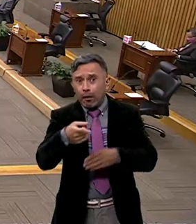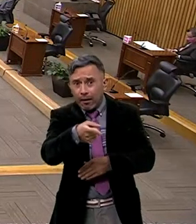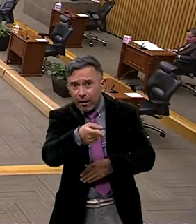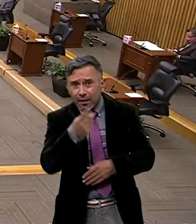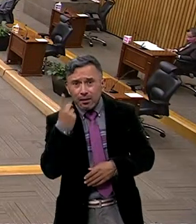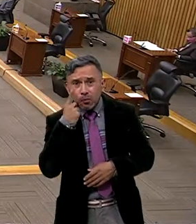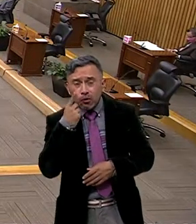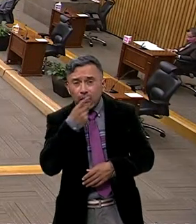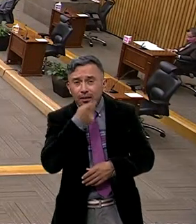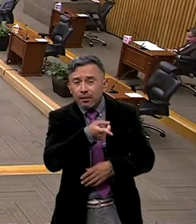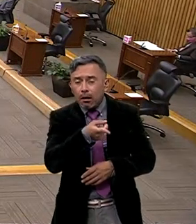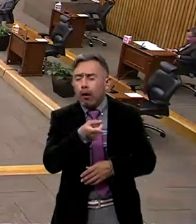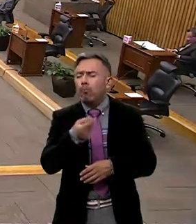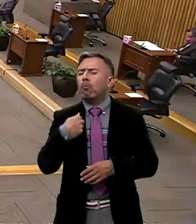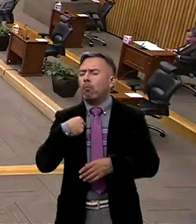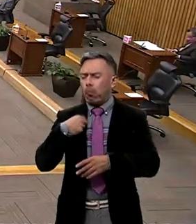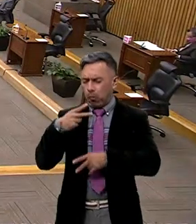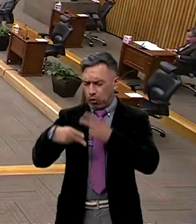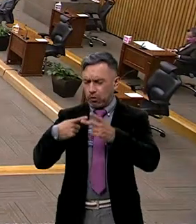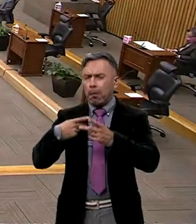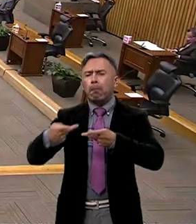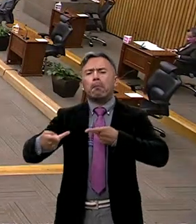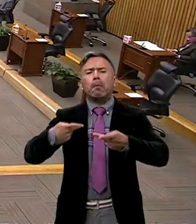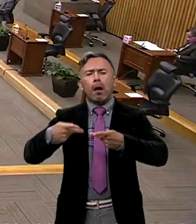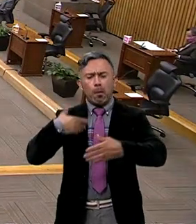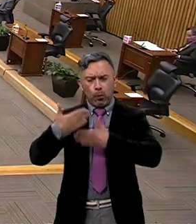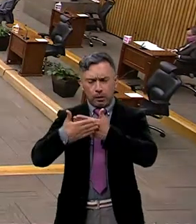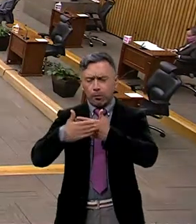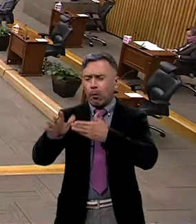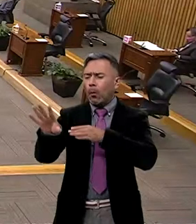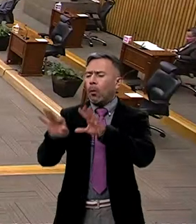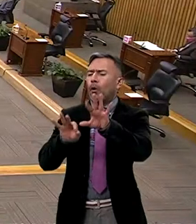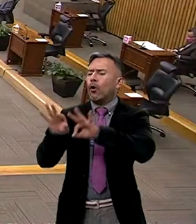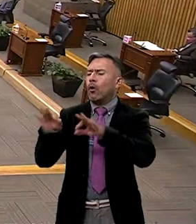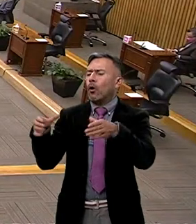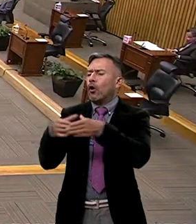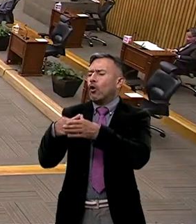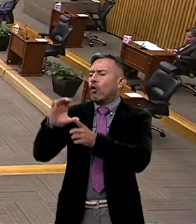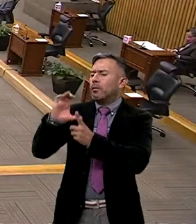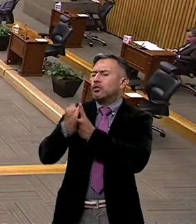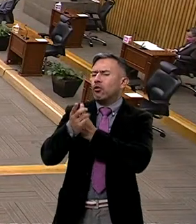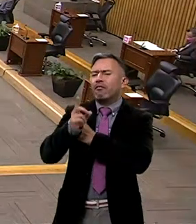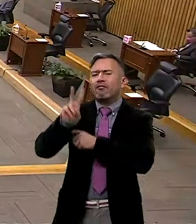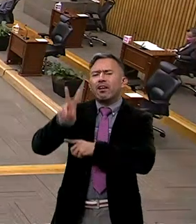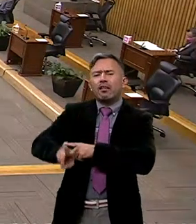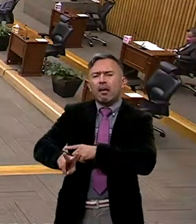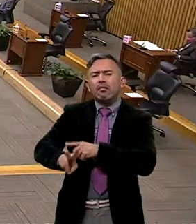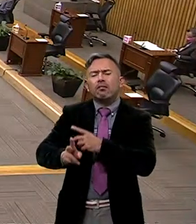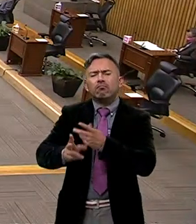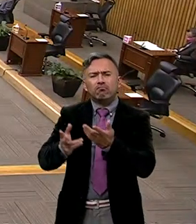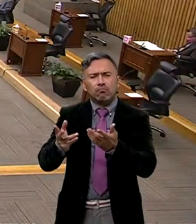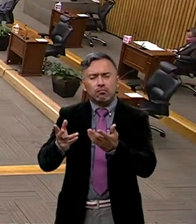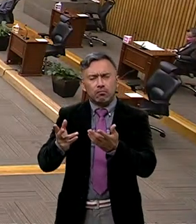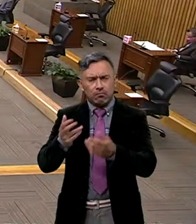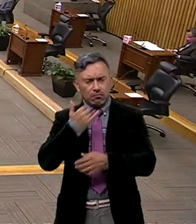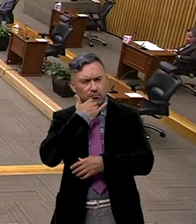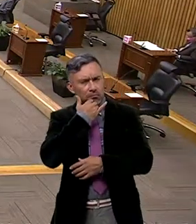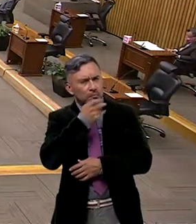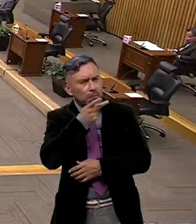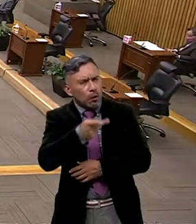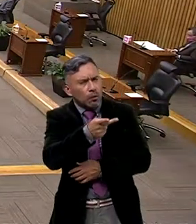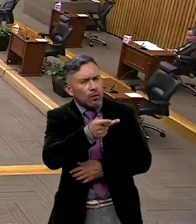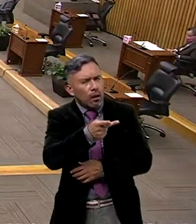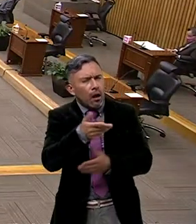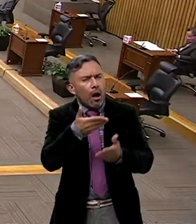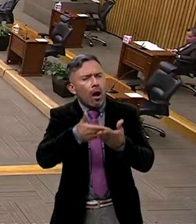una comisión de la verdad yo les pregunto dónde están los hoy a quien tienen hoy en